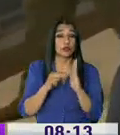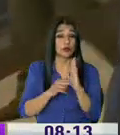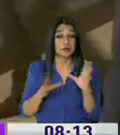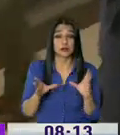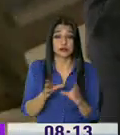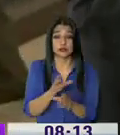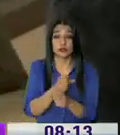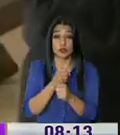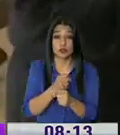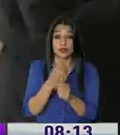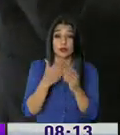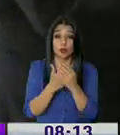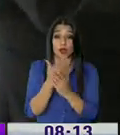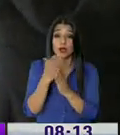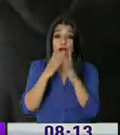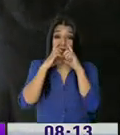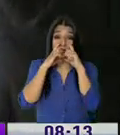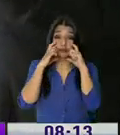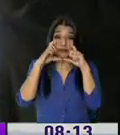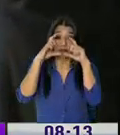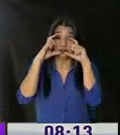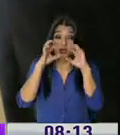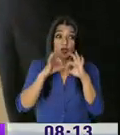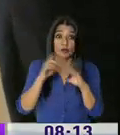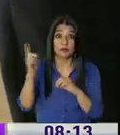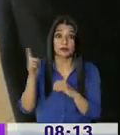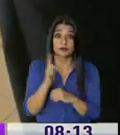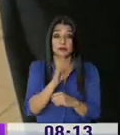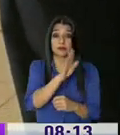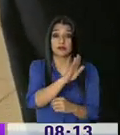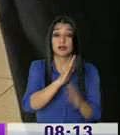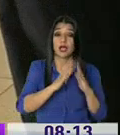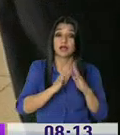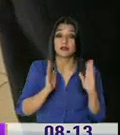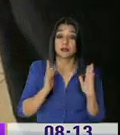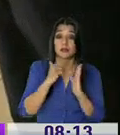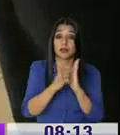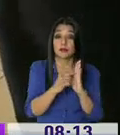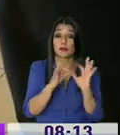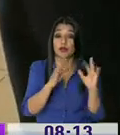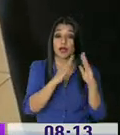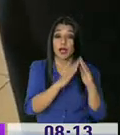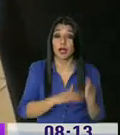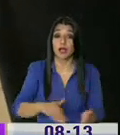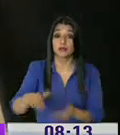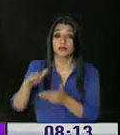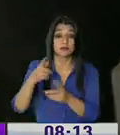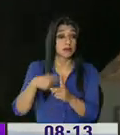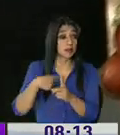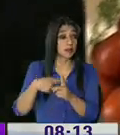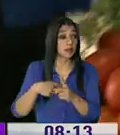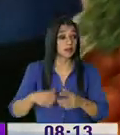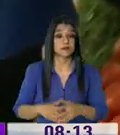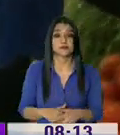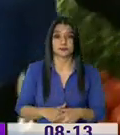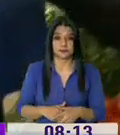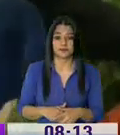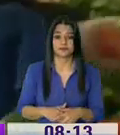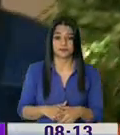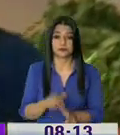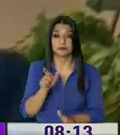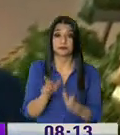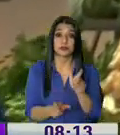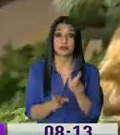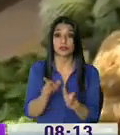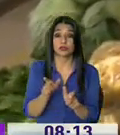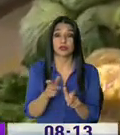bioseguridad en los mercados, sino en el traslado, por ejemplo, de los comerciantes hasta sus hogares o desde los hogares hacia los mercados. A ver, los comerciantes